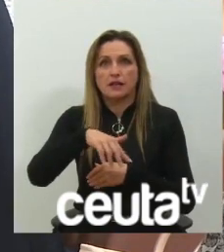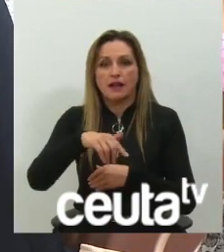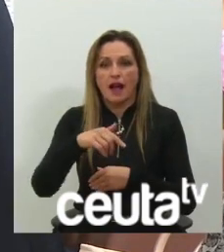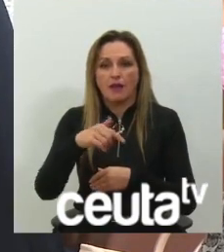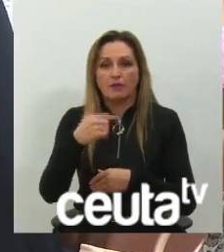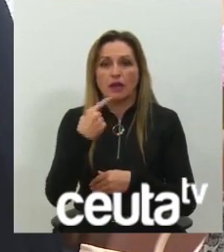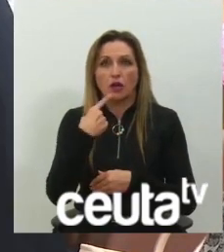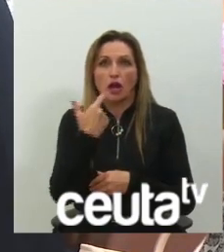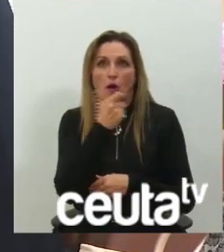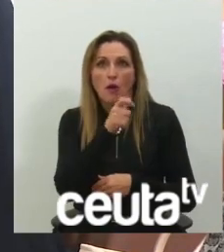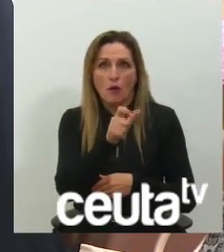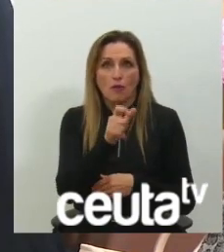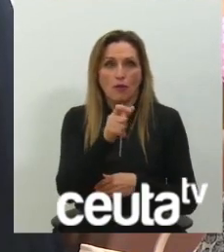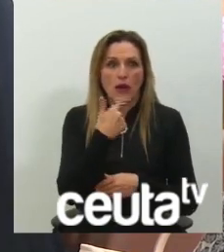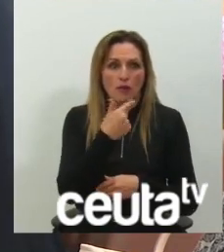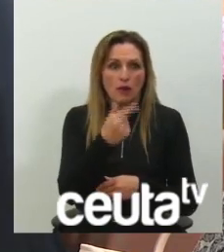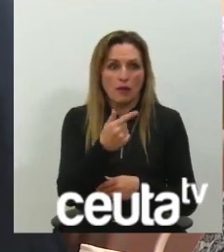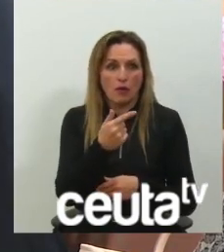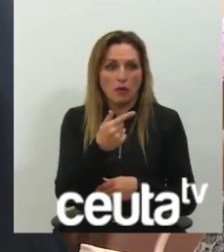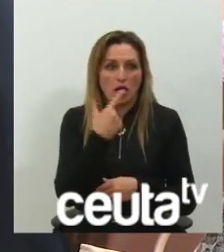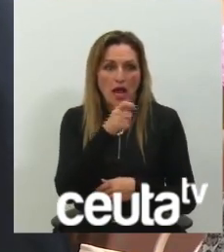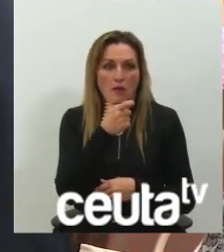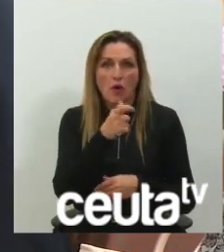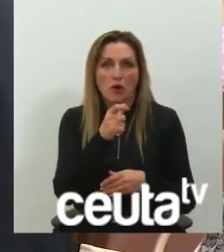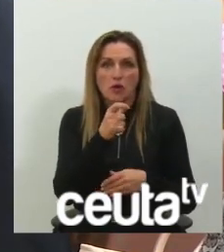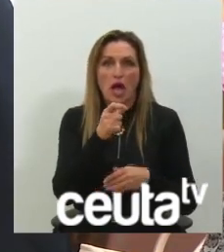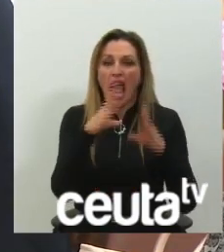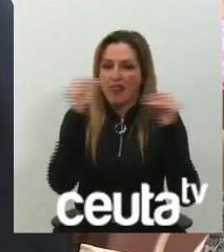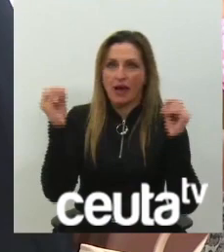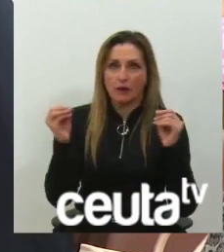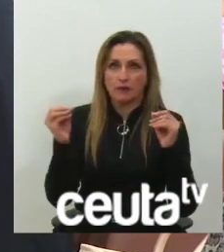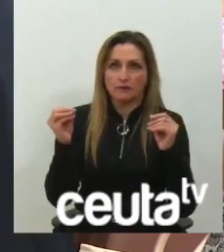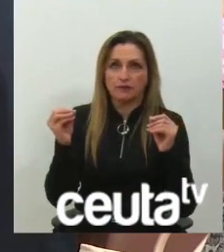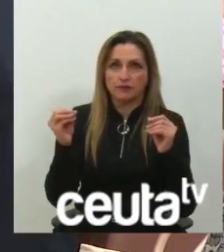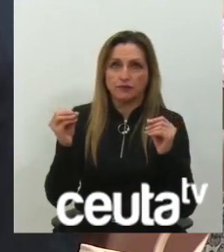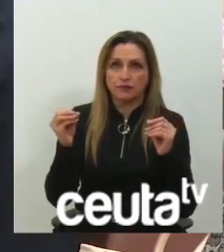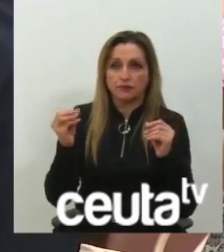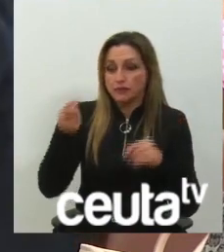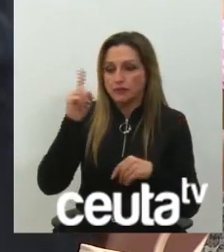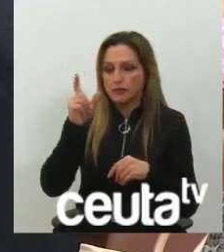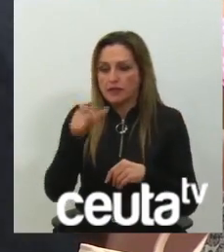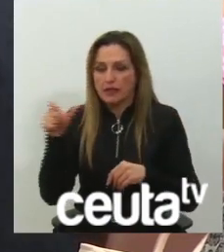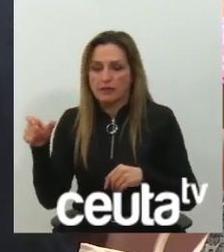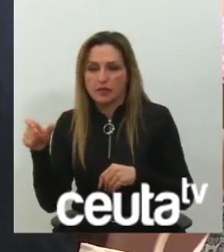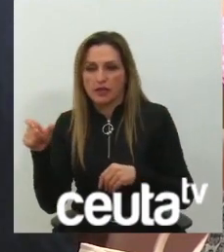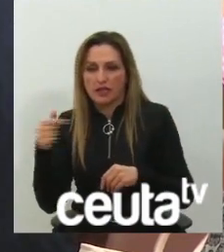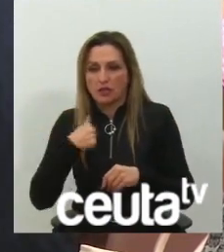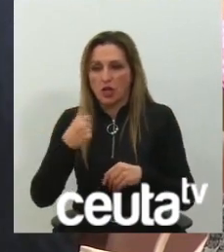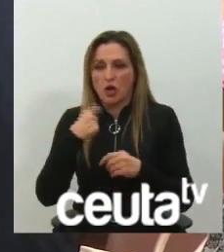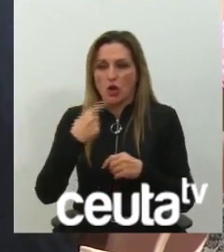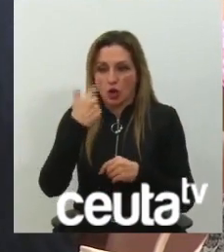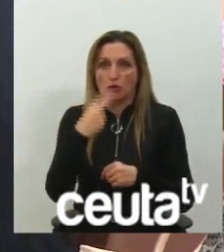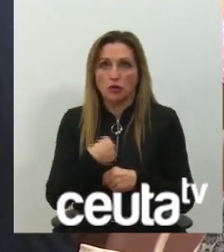y a mucha honra lo llevamos no sé qué a usted que solamente la gente como yo se sea venga